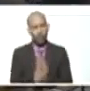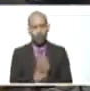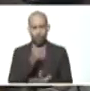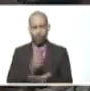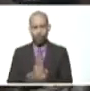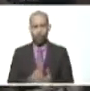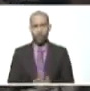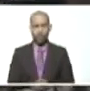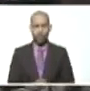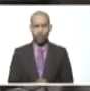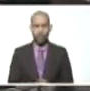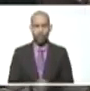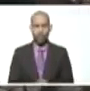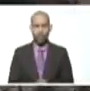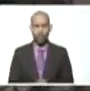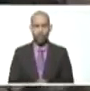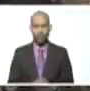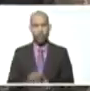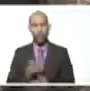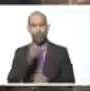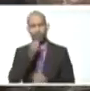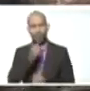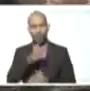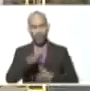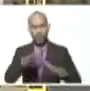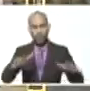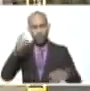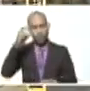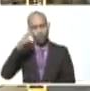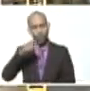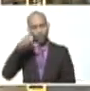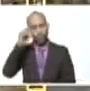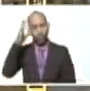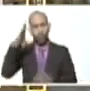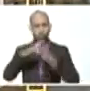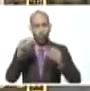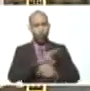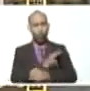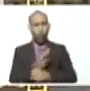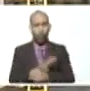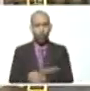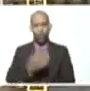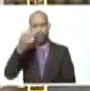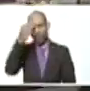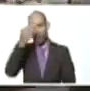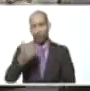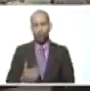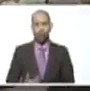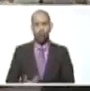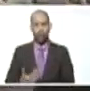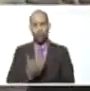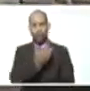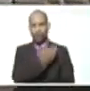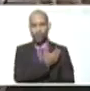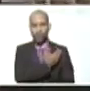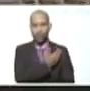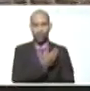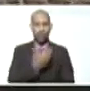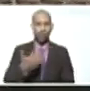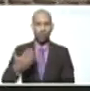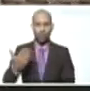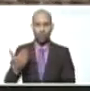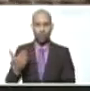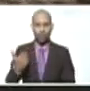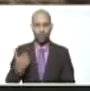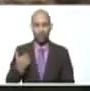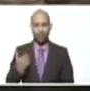Amén. Y la bendición de Dios Todopoderoso, Padre, Hijo